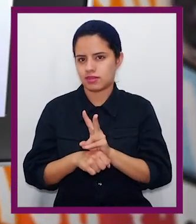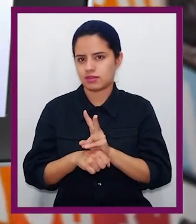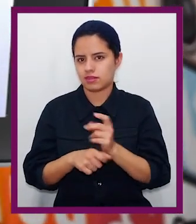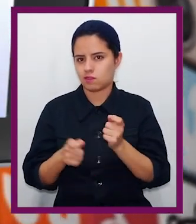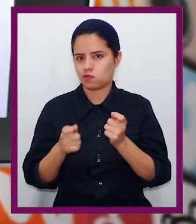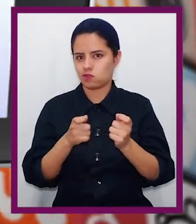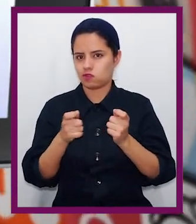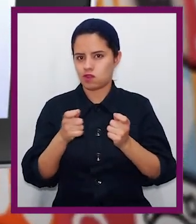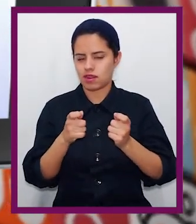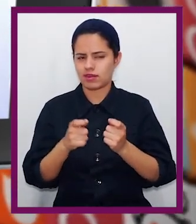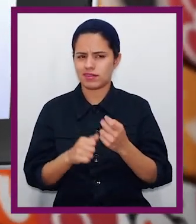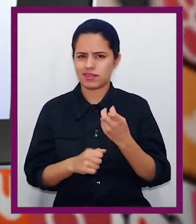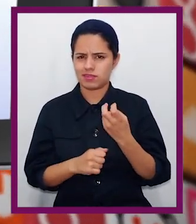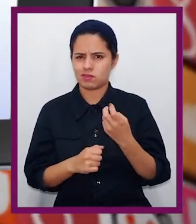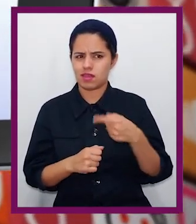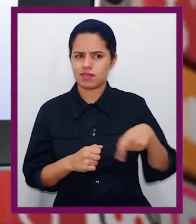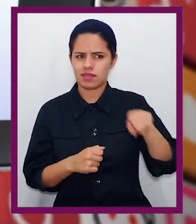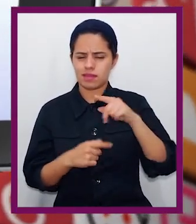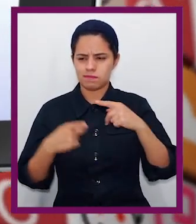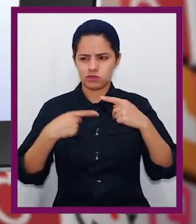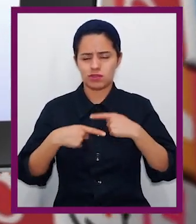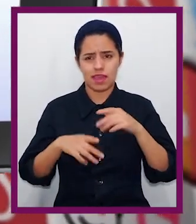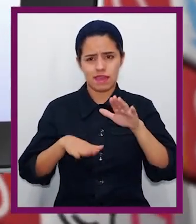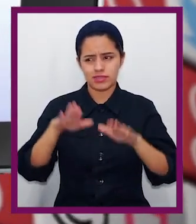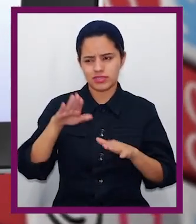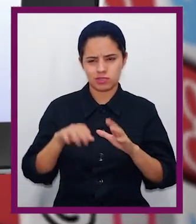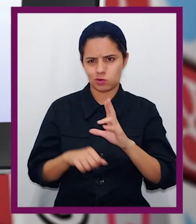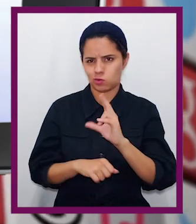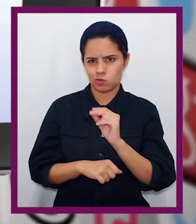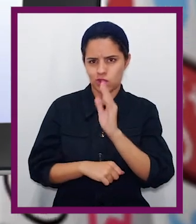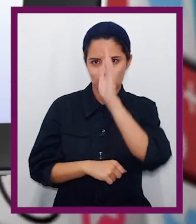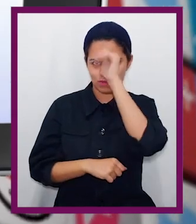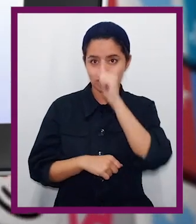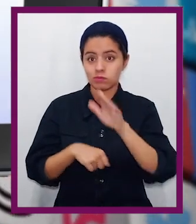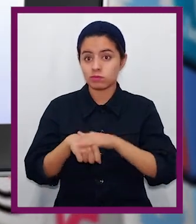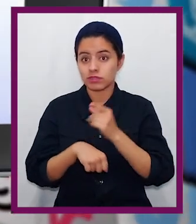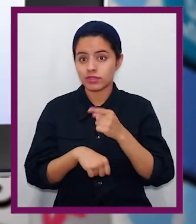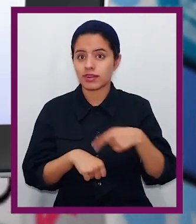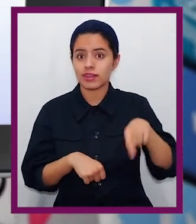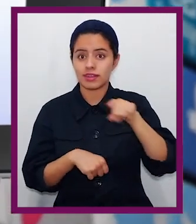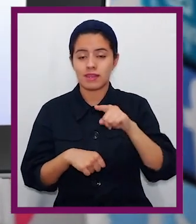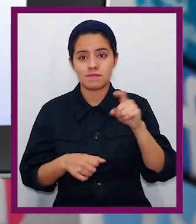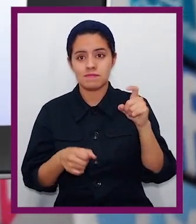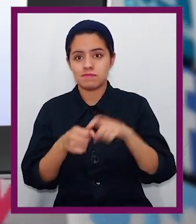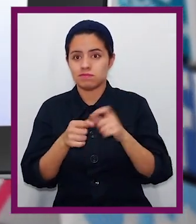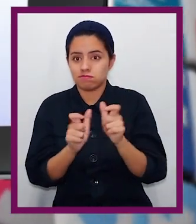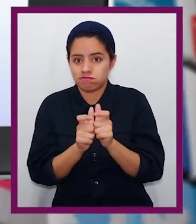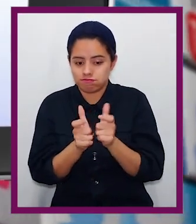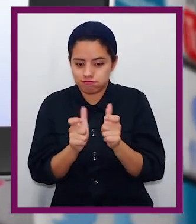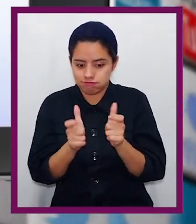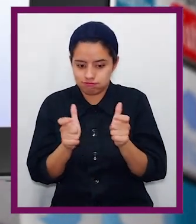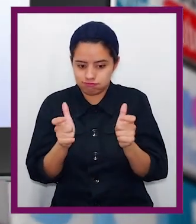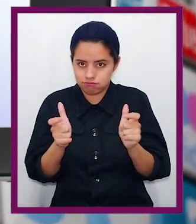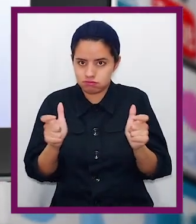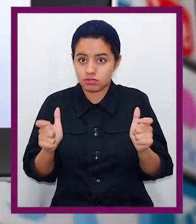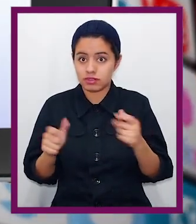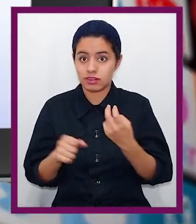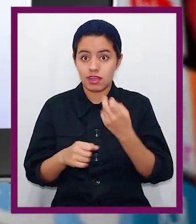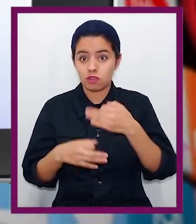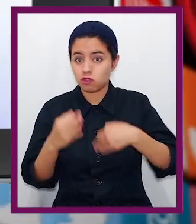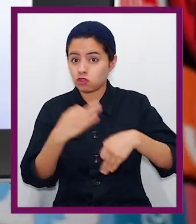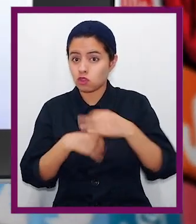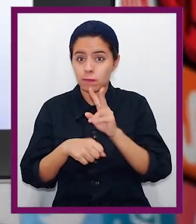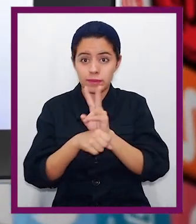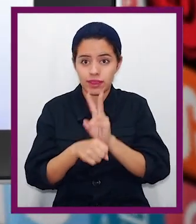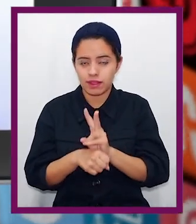más cuestionable porque obviamente conforme las redes sociales se han vuelto más populares, es más difícil que se autorregulen porque finalmente hay discursos